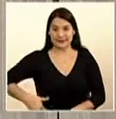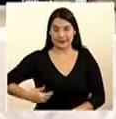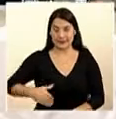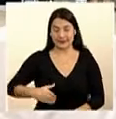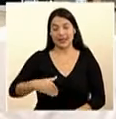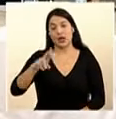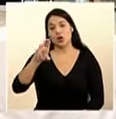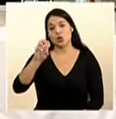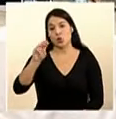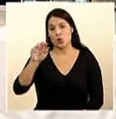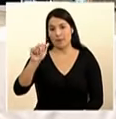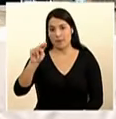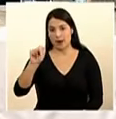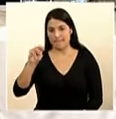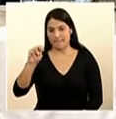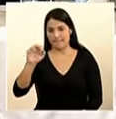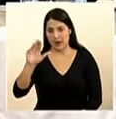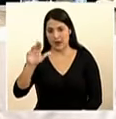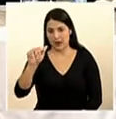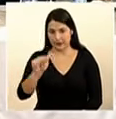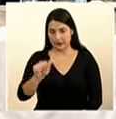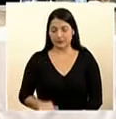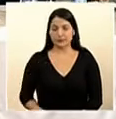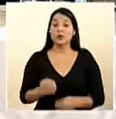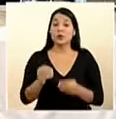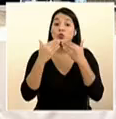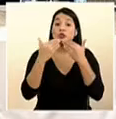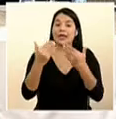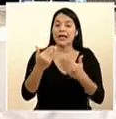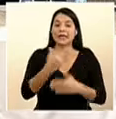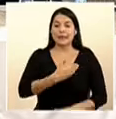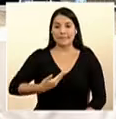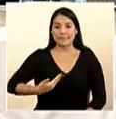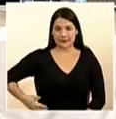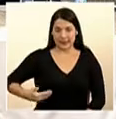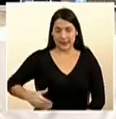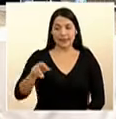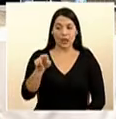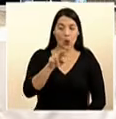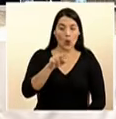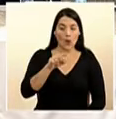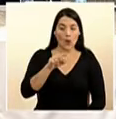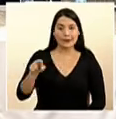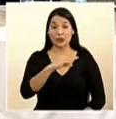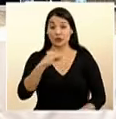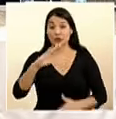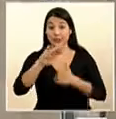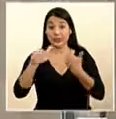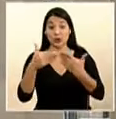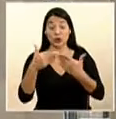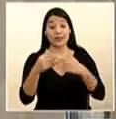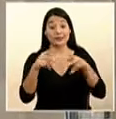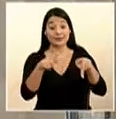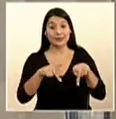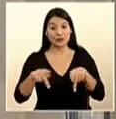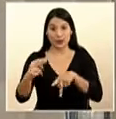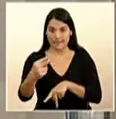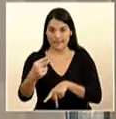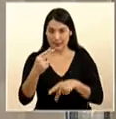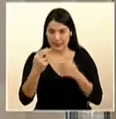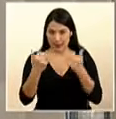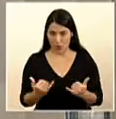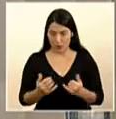daniel muchas gracias señor presidente mineros deben gobierno y todos los que sintonizan esta transmisión vamos a dar